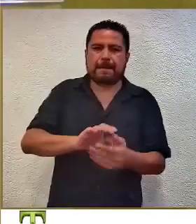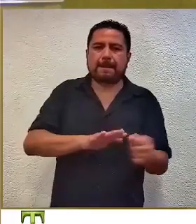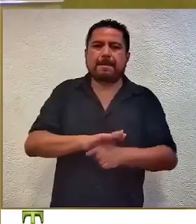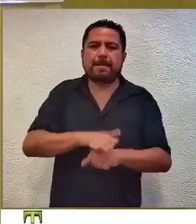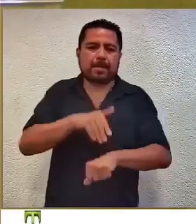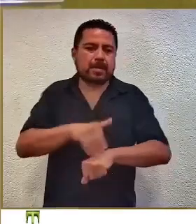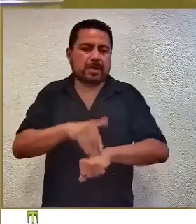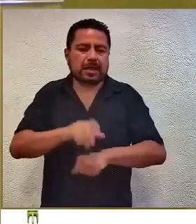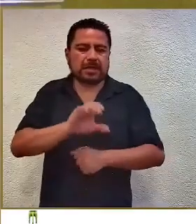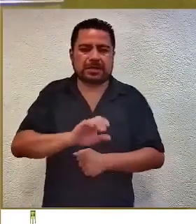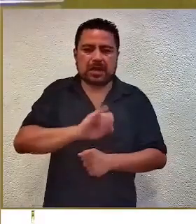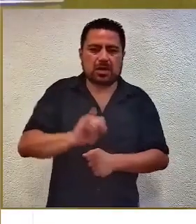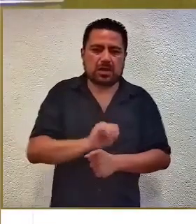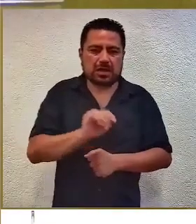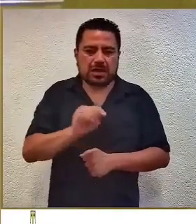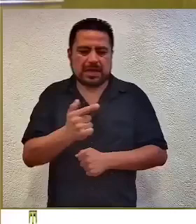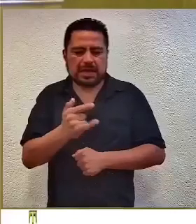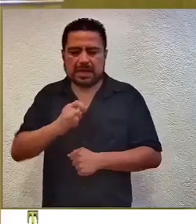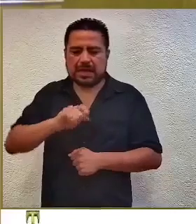número